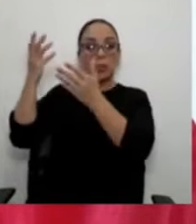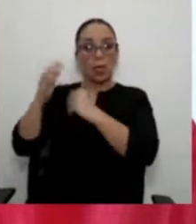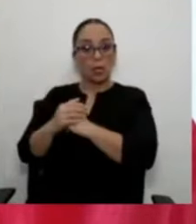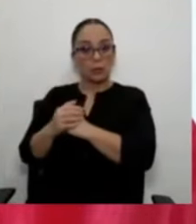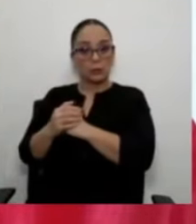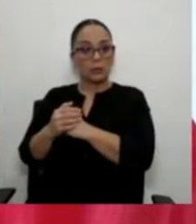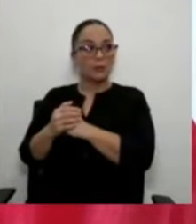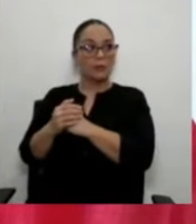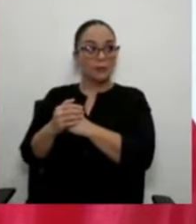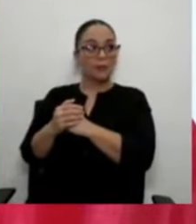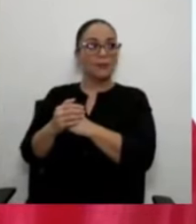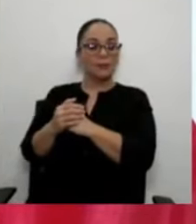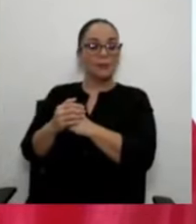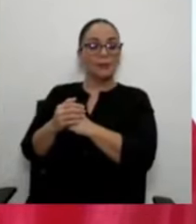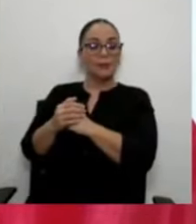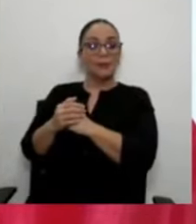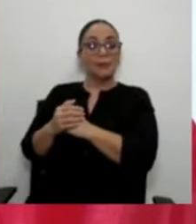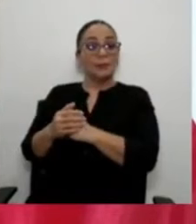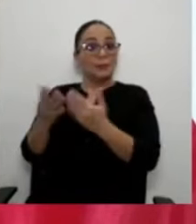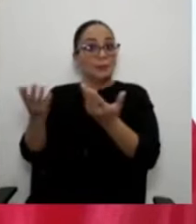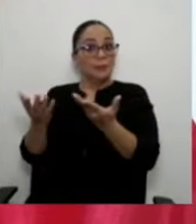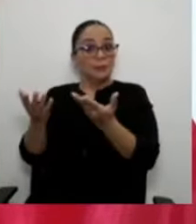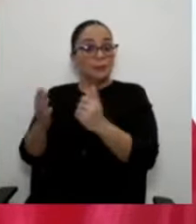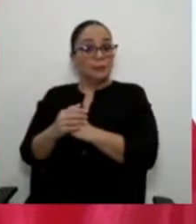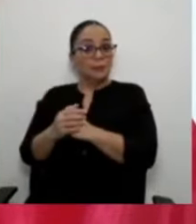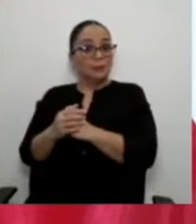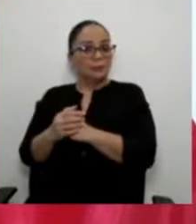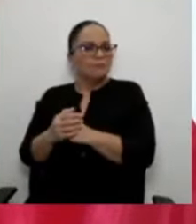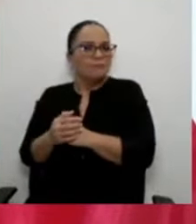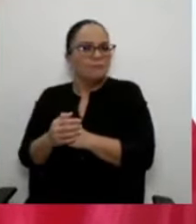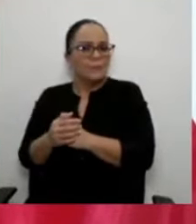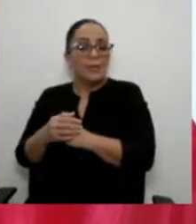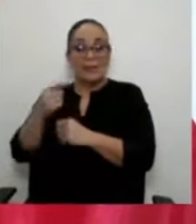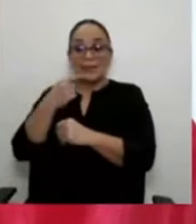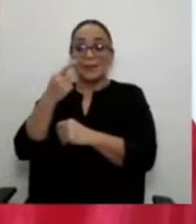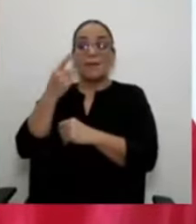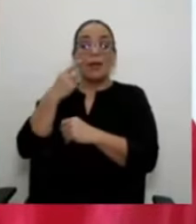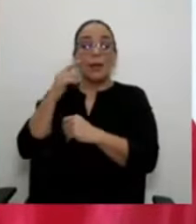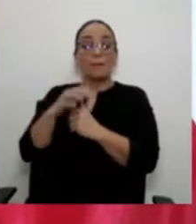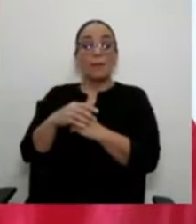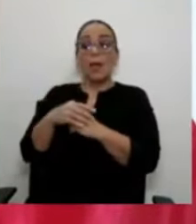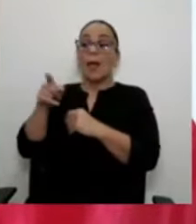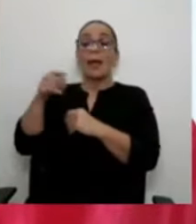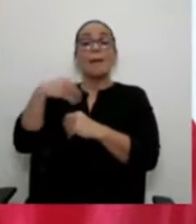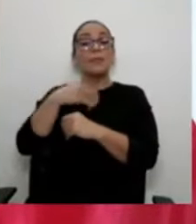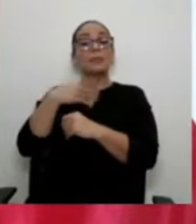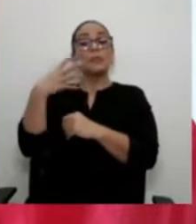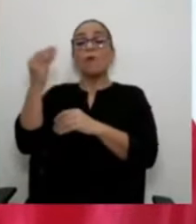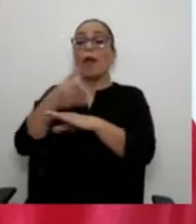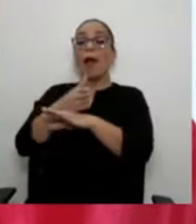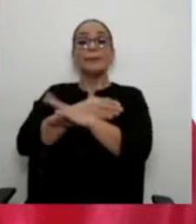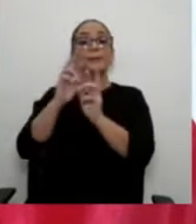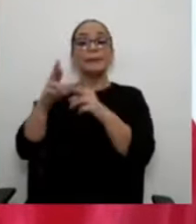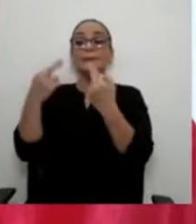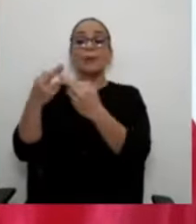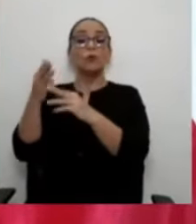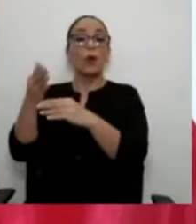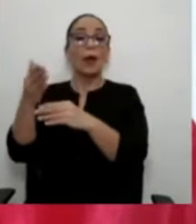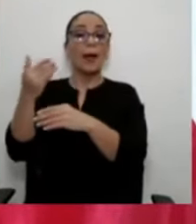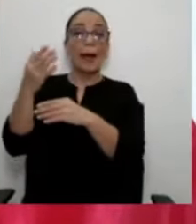A pesar de que debido a su retiro anticipado, el final de la última sesión no hubo una definición de la sede de la quinta